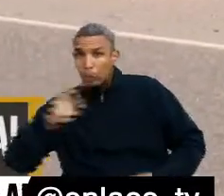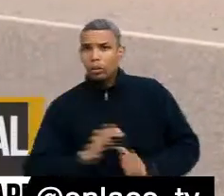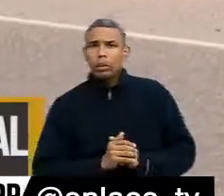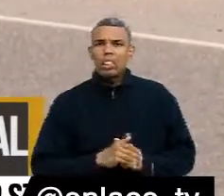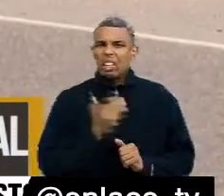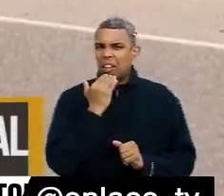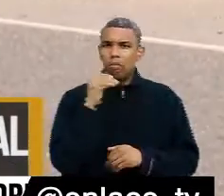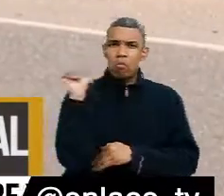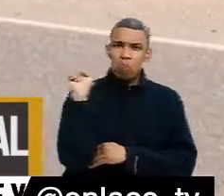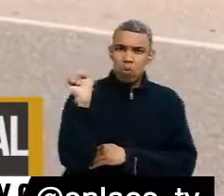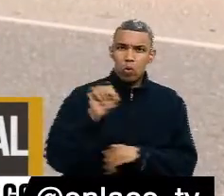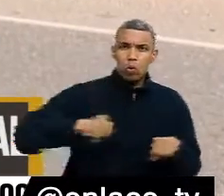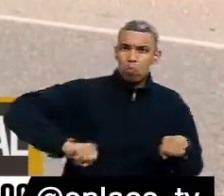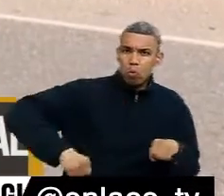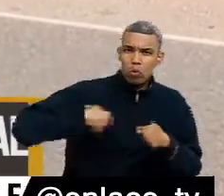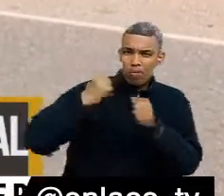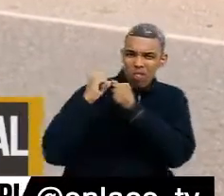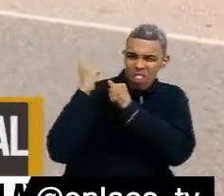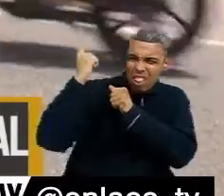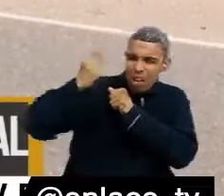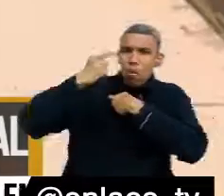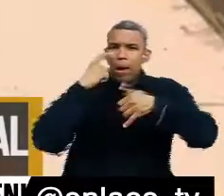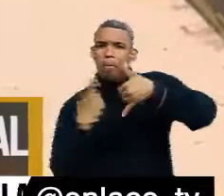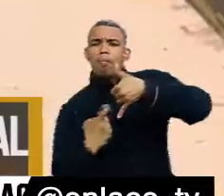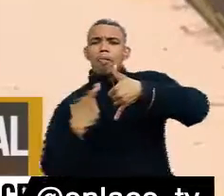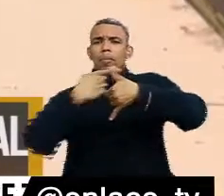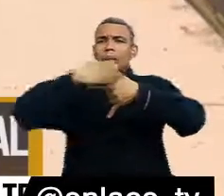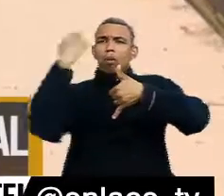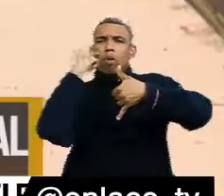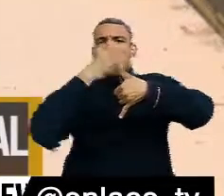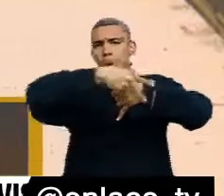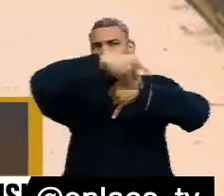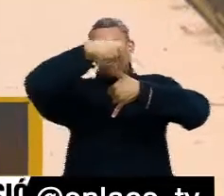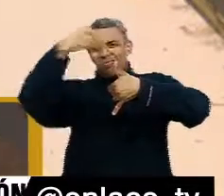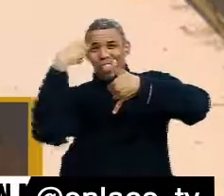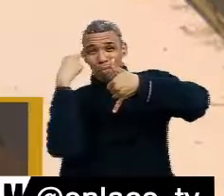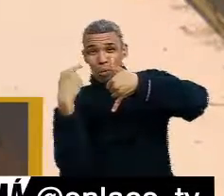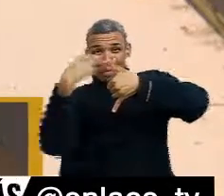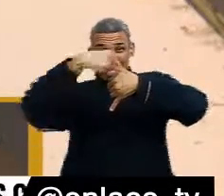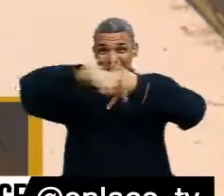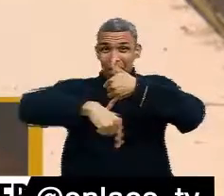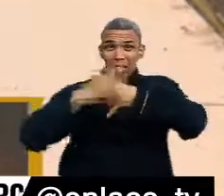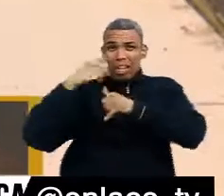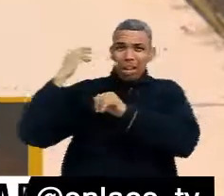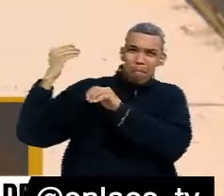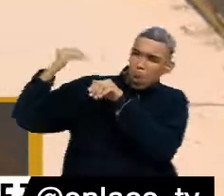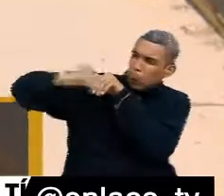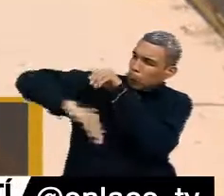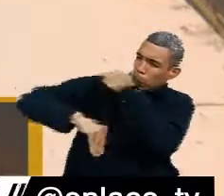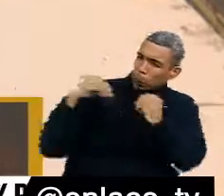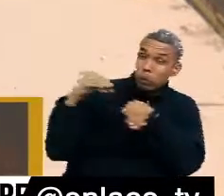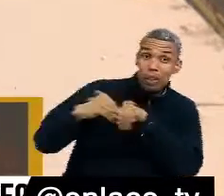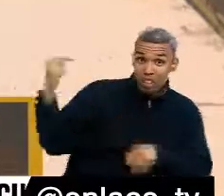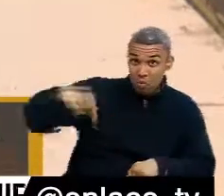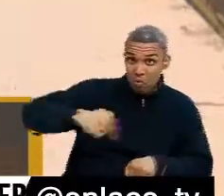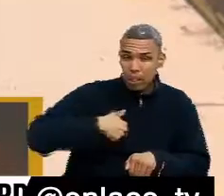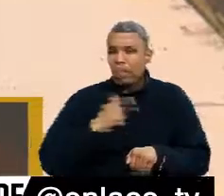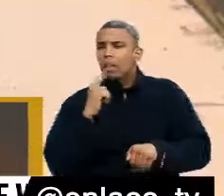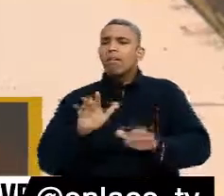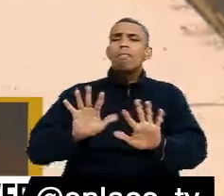vienen desde muy lejos, desde el interior del país o los que vienen de la costa igualmente. Estamos haciéndole recomendaciones, no exceder los límites de velocidad,